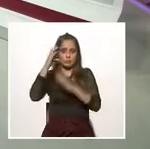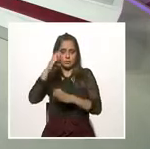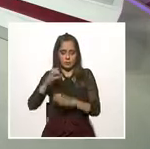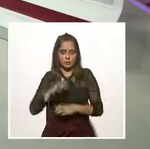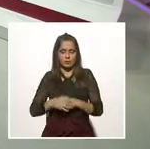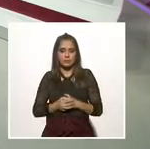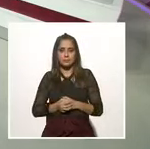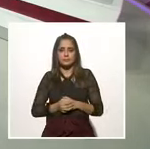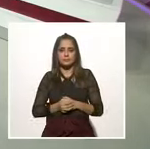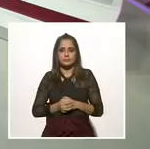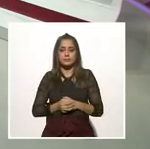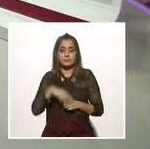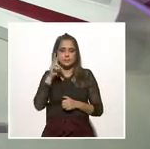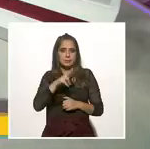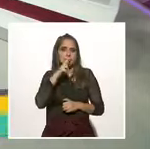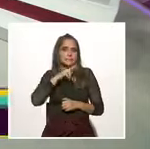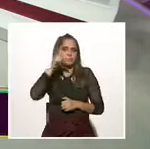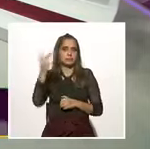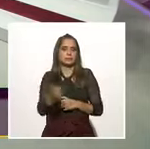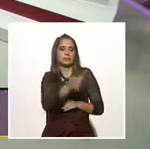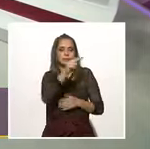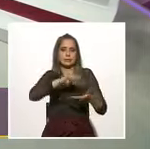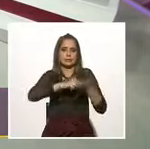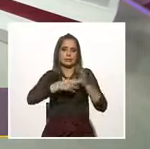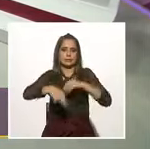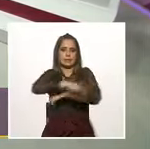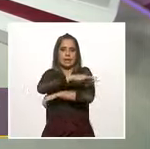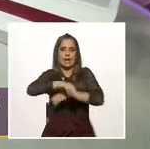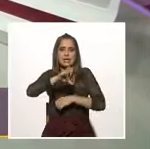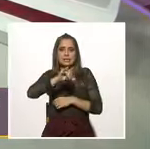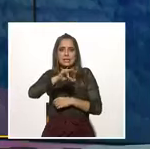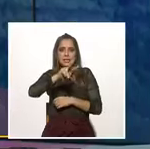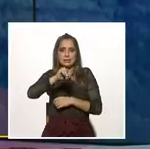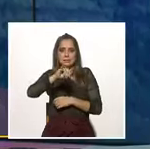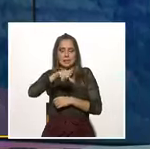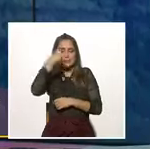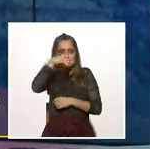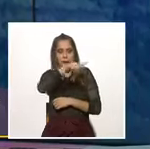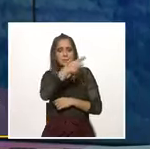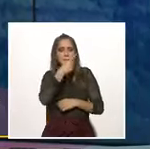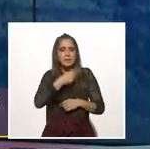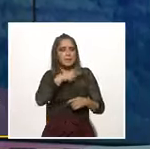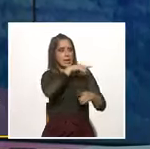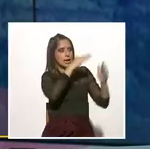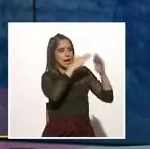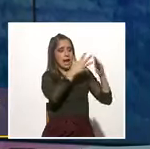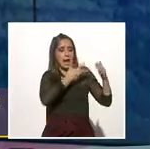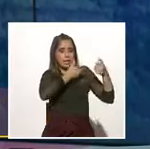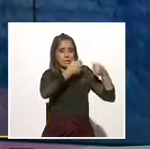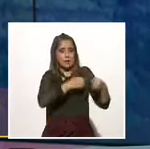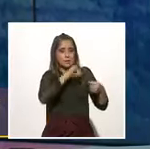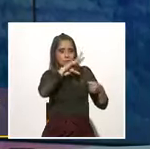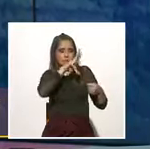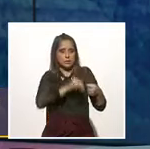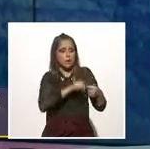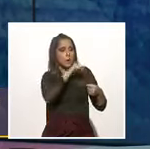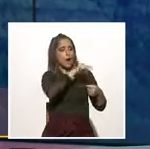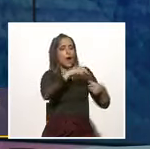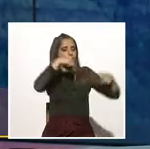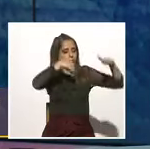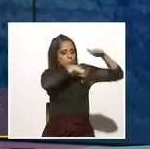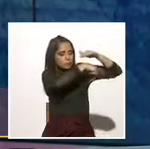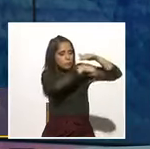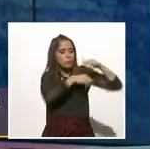Pérez Ortiz. Lo mejor es consultar a un ingeniero civil, como bien lo decían, para determinar la situación del inmueble, para determinar las zonas de menor riesgo